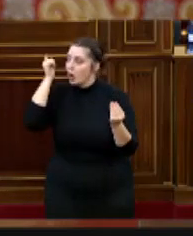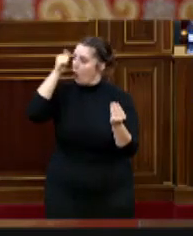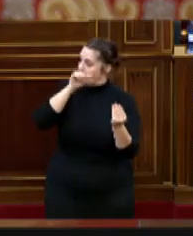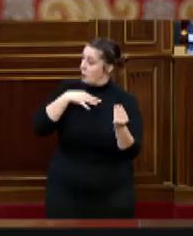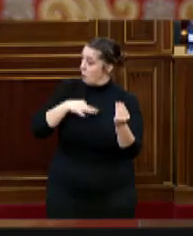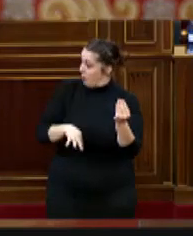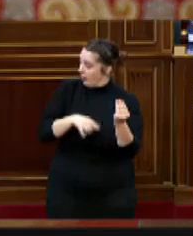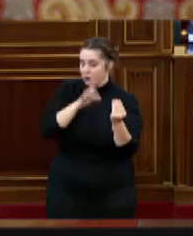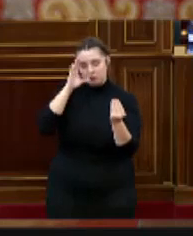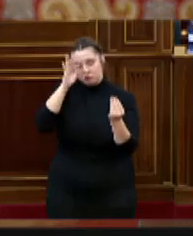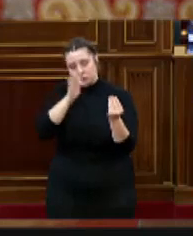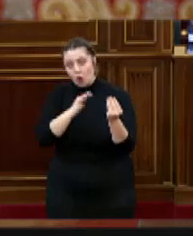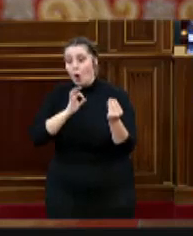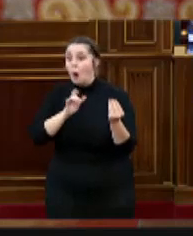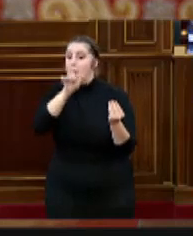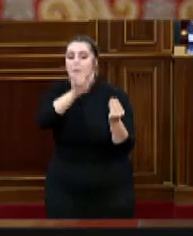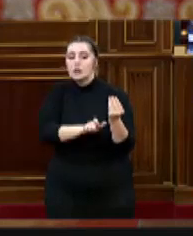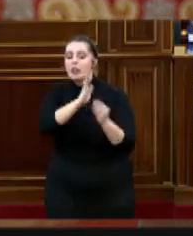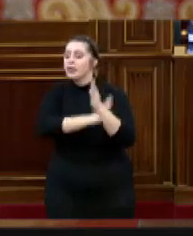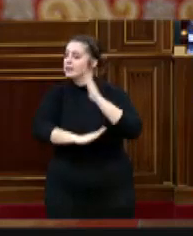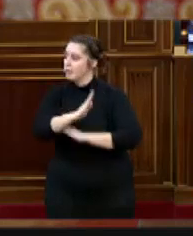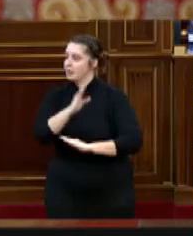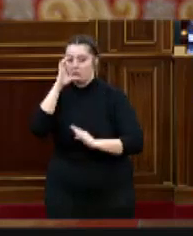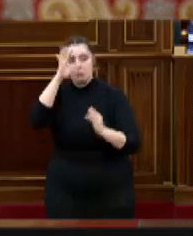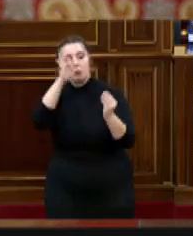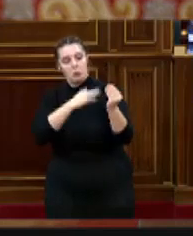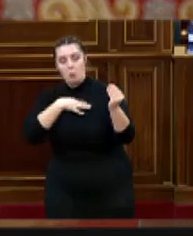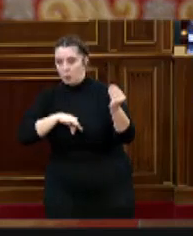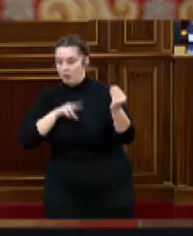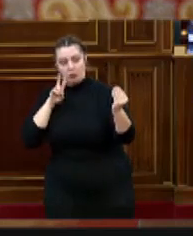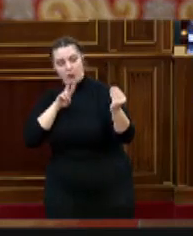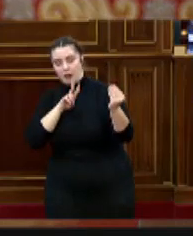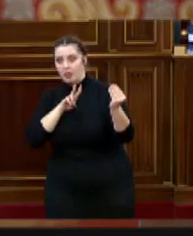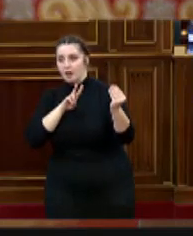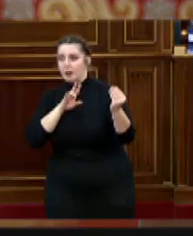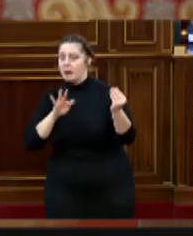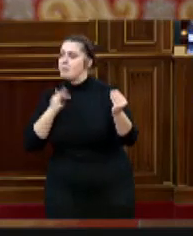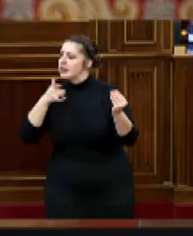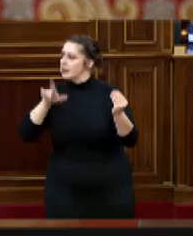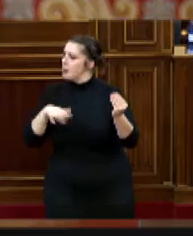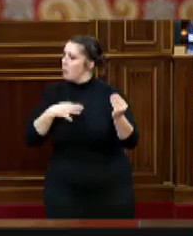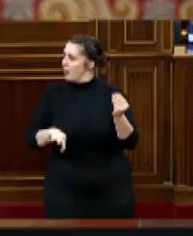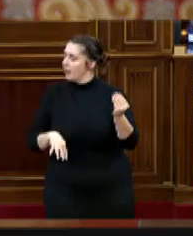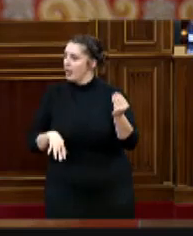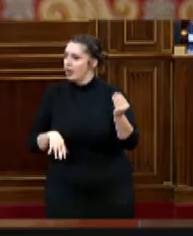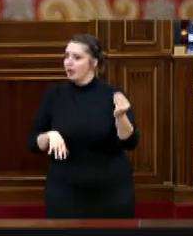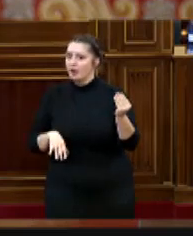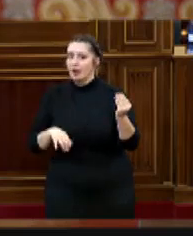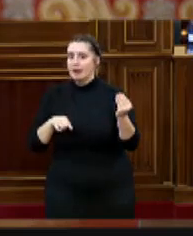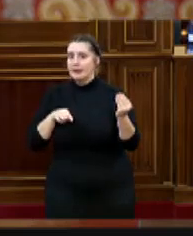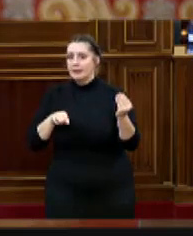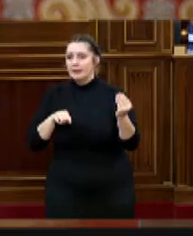o una persona con discapacidad podemos también contemplarlo y ahí ya